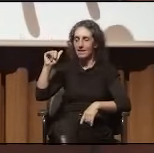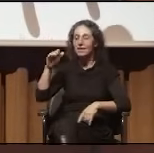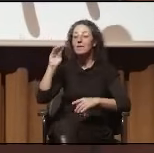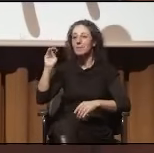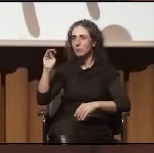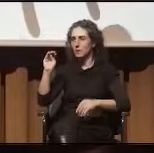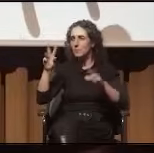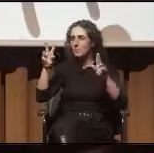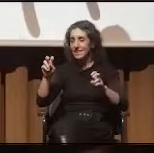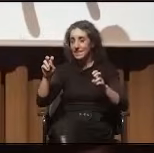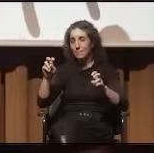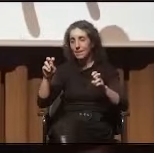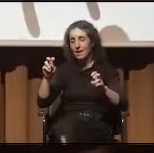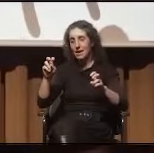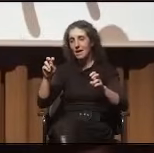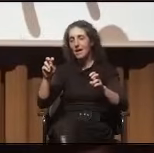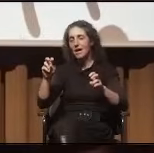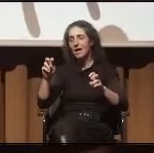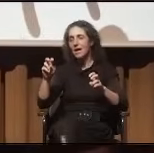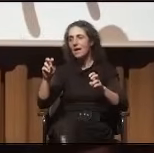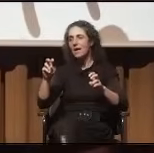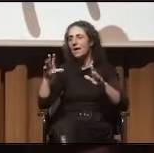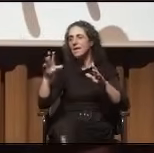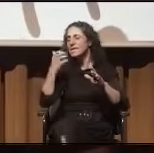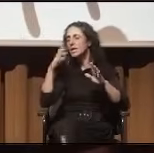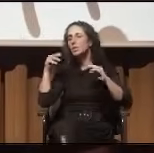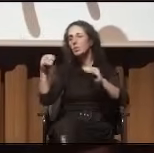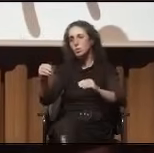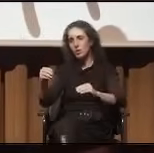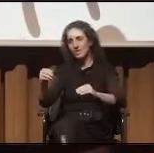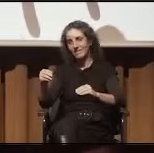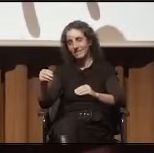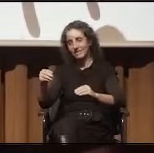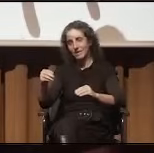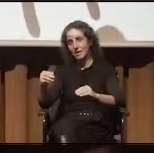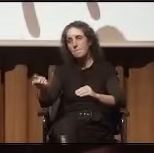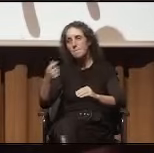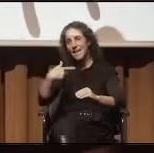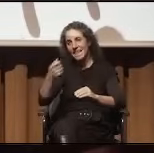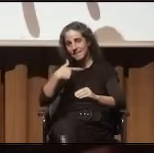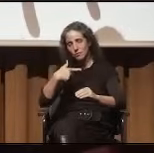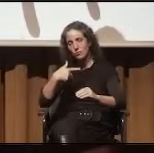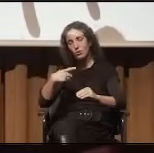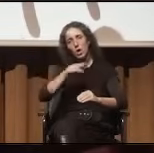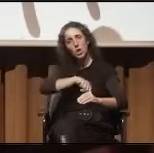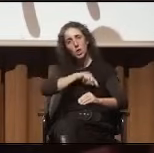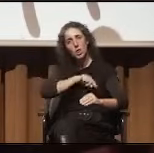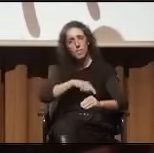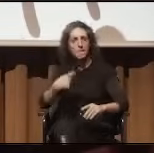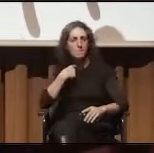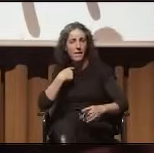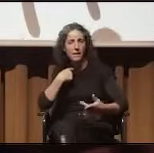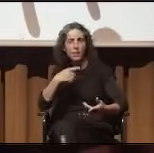de paliativos se pierde la conciencia? En ese caso, ¿uno podría morir sin tener conciencia de